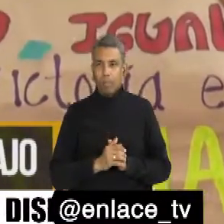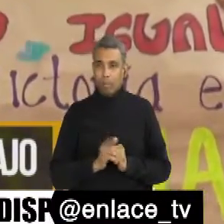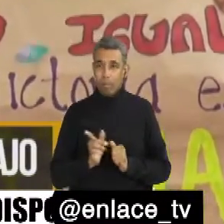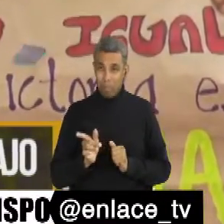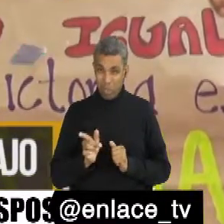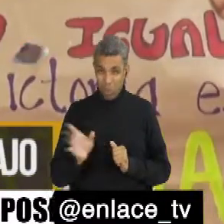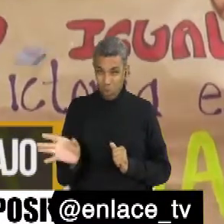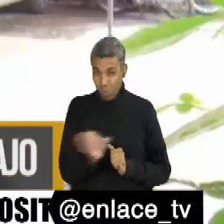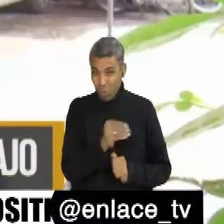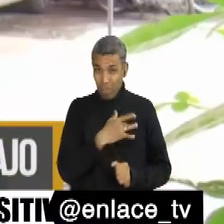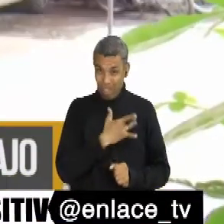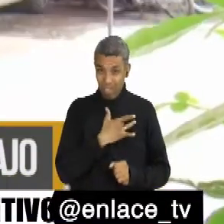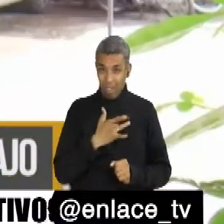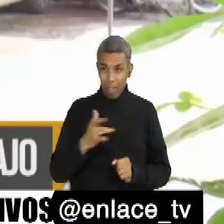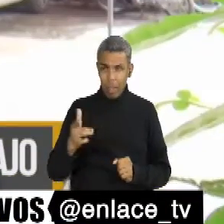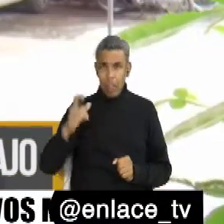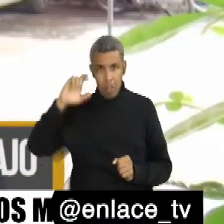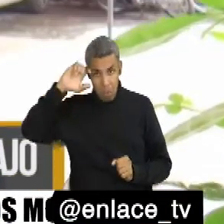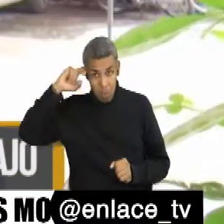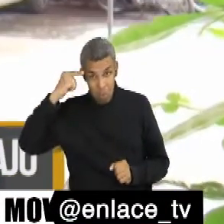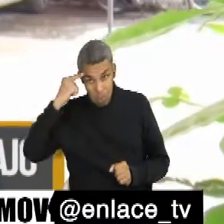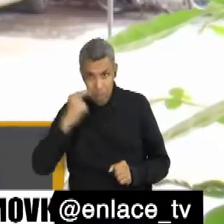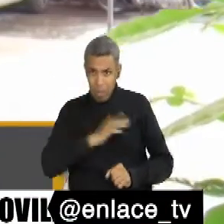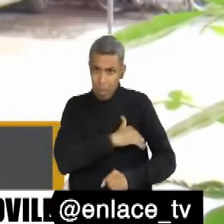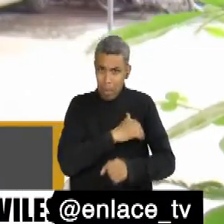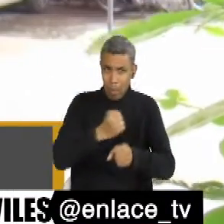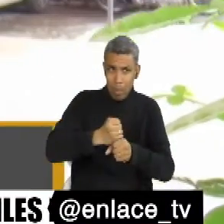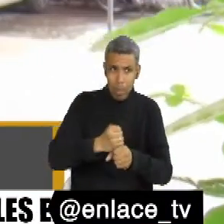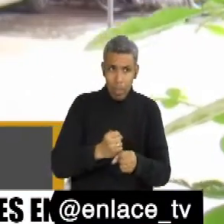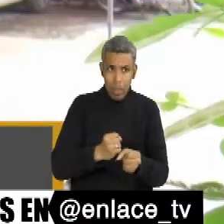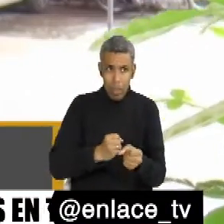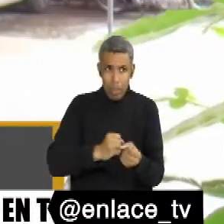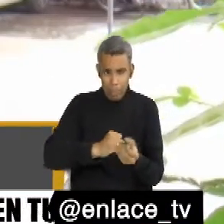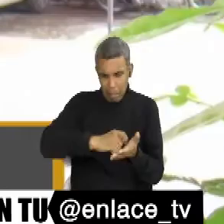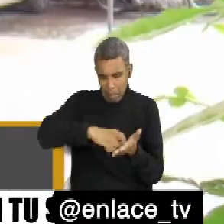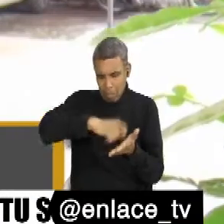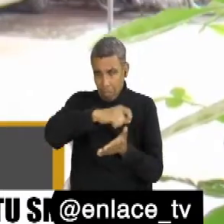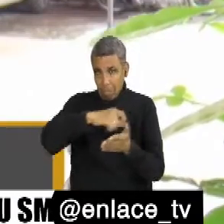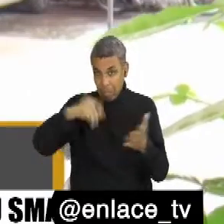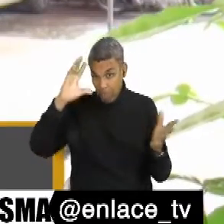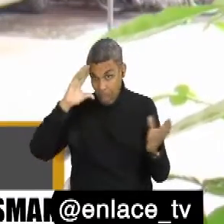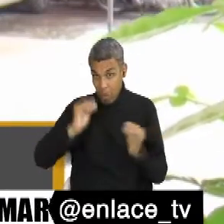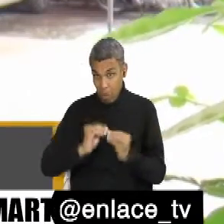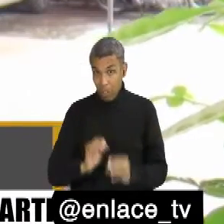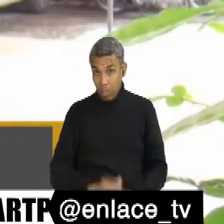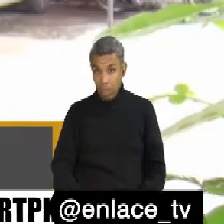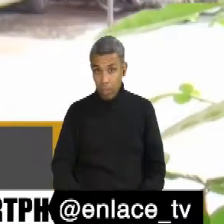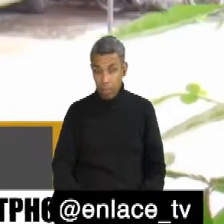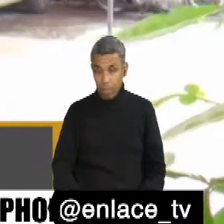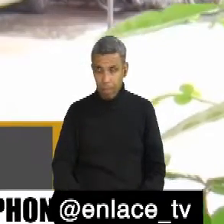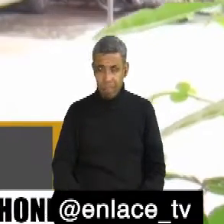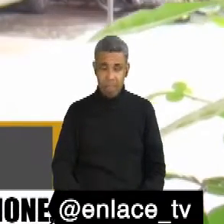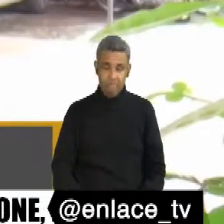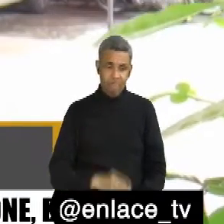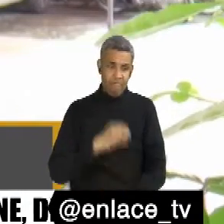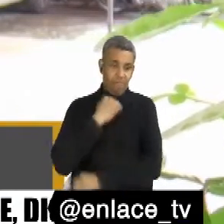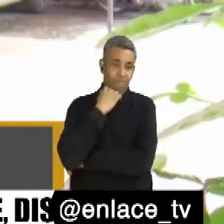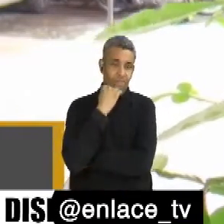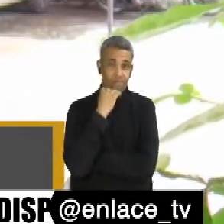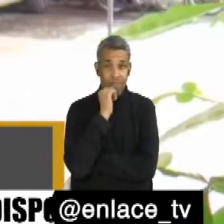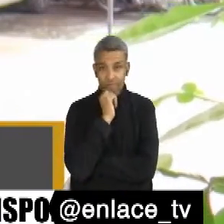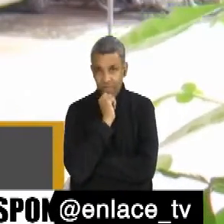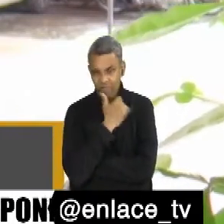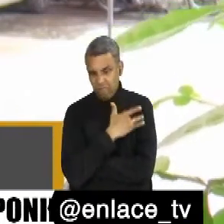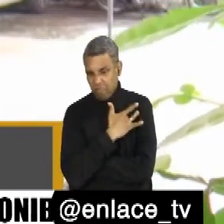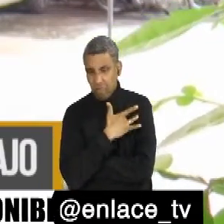satisfechos con los acuerdos. No ha habido ningún logro, Pedro. Se quedan 7 sindicatos sobre la mesa. Se concertan